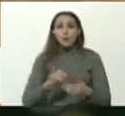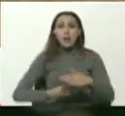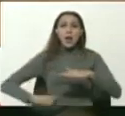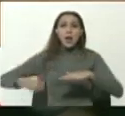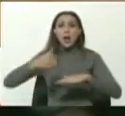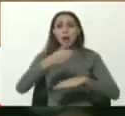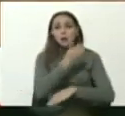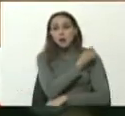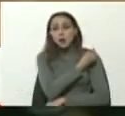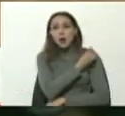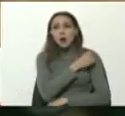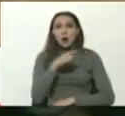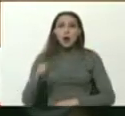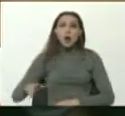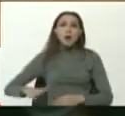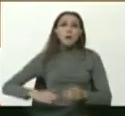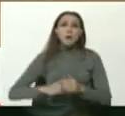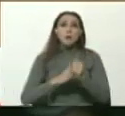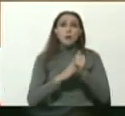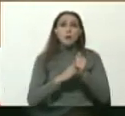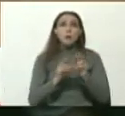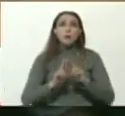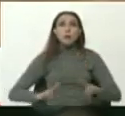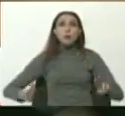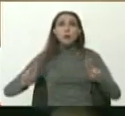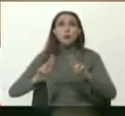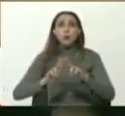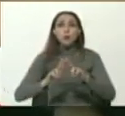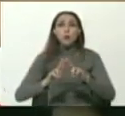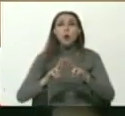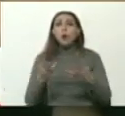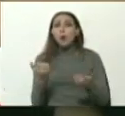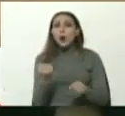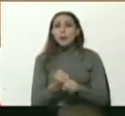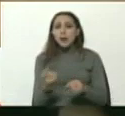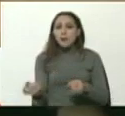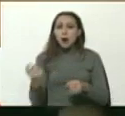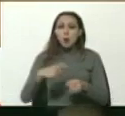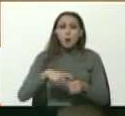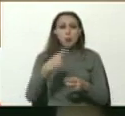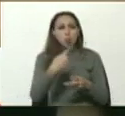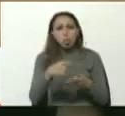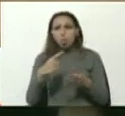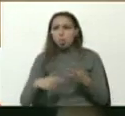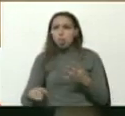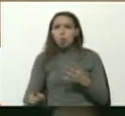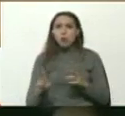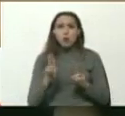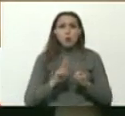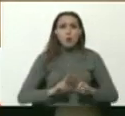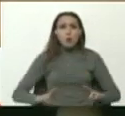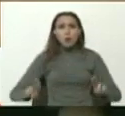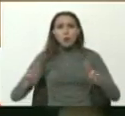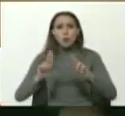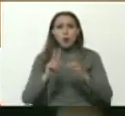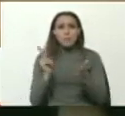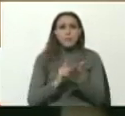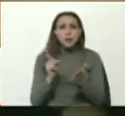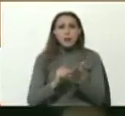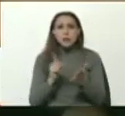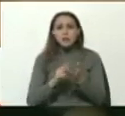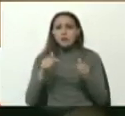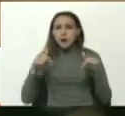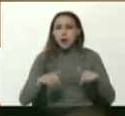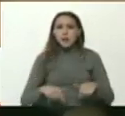de este Consejo. A esto se suma el trabajo con las diversas agencias de Naciones Unidas presentes en el país.